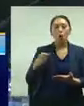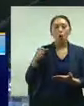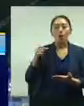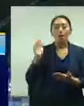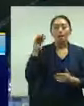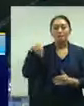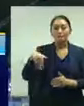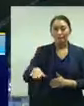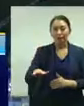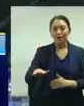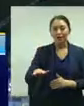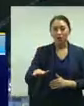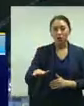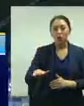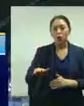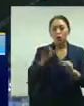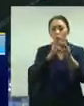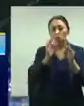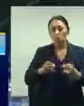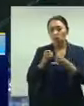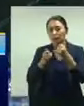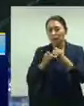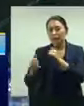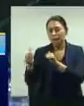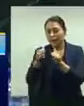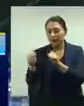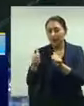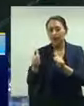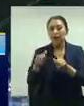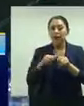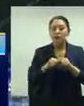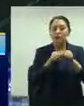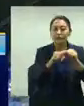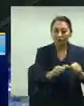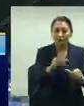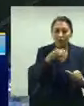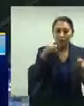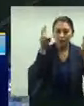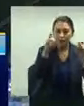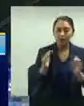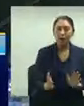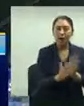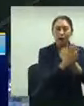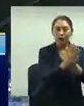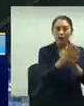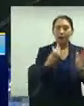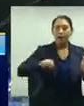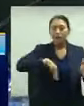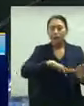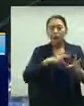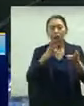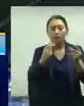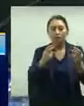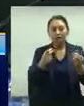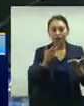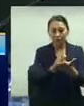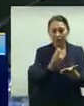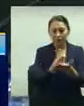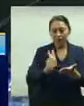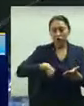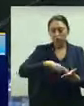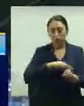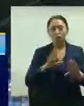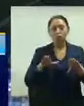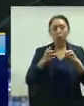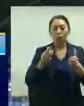perdón, finales del mes de abril. El seguimiento que se ha dado con esto ha sido ante el Ministerio de Finanzas y nosotros como Ministerio de